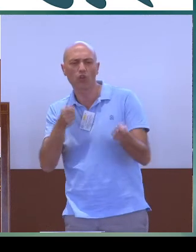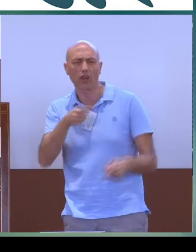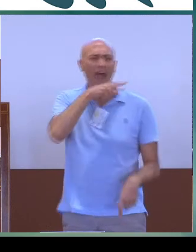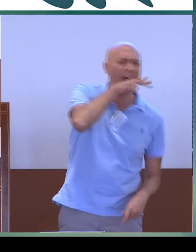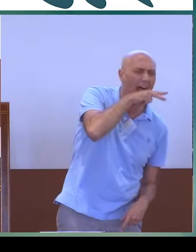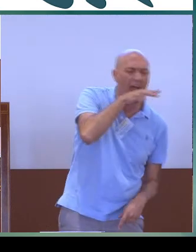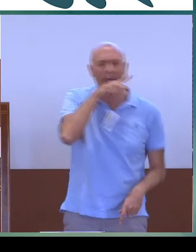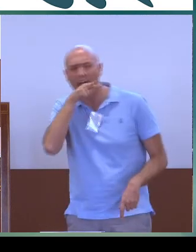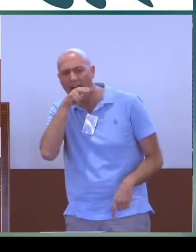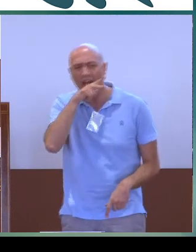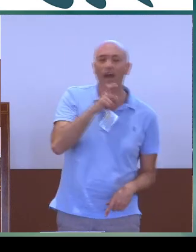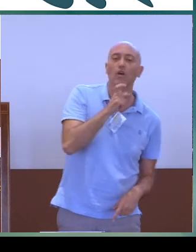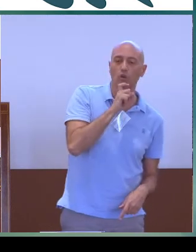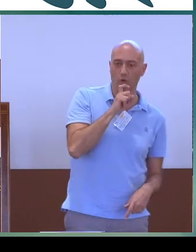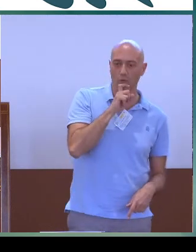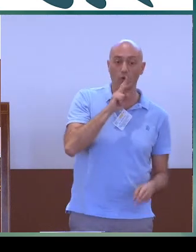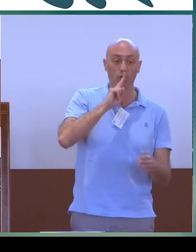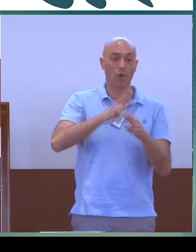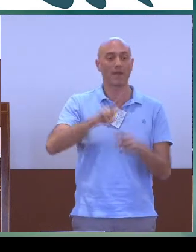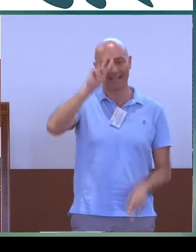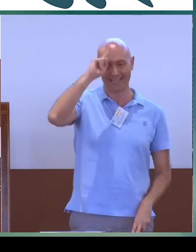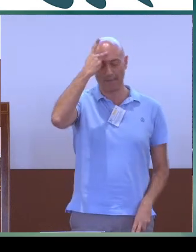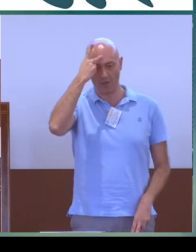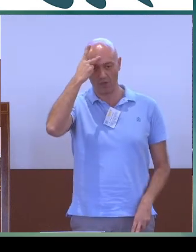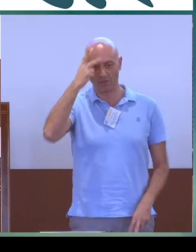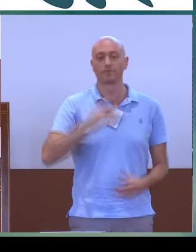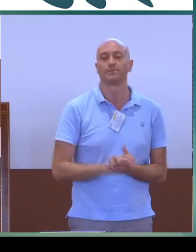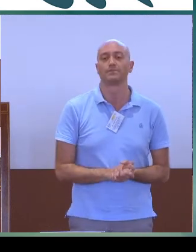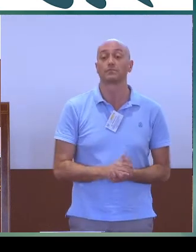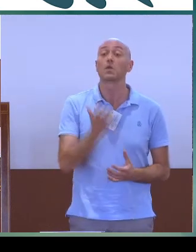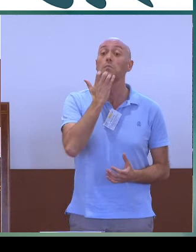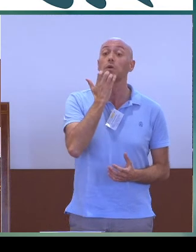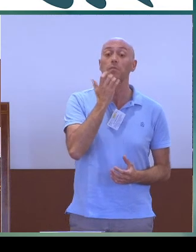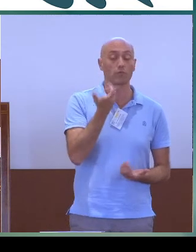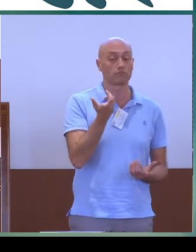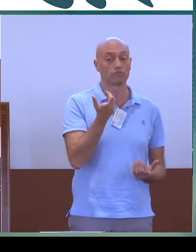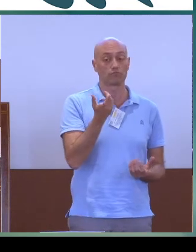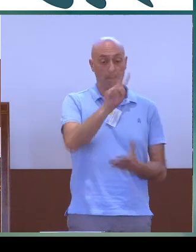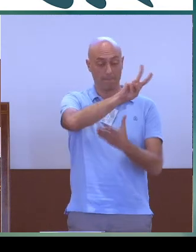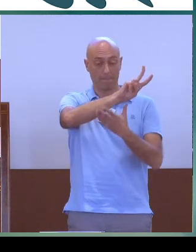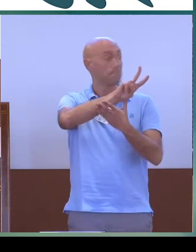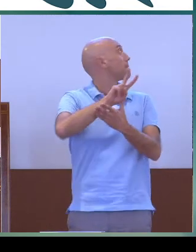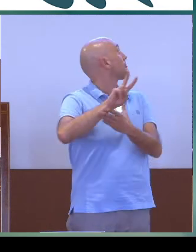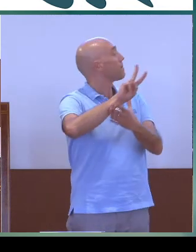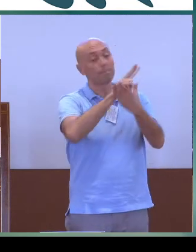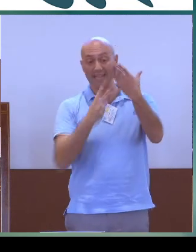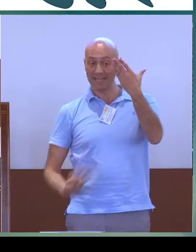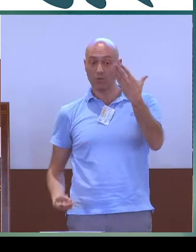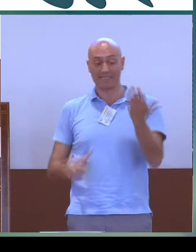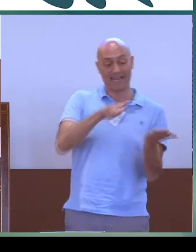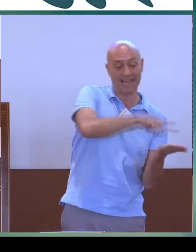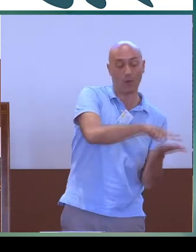Y aquí entramos con el tema de cambiar entre lenguas. Los bilingües unimodales, por ejemplo, como yo, estoy aquí hablando en